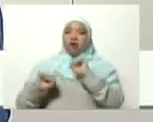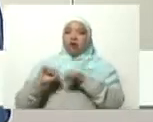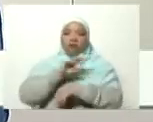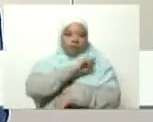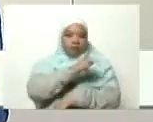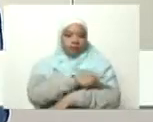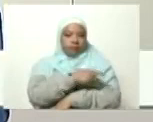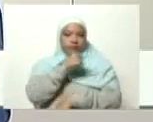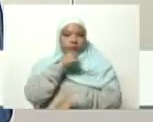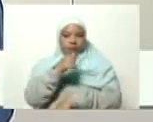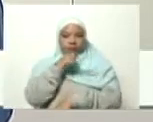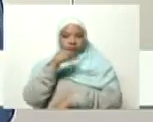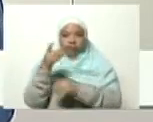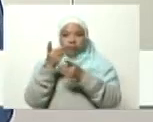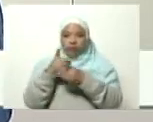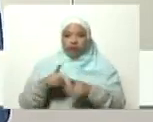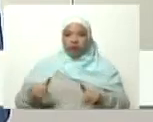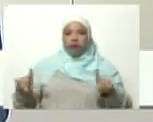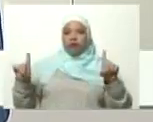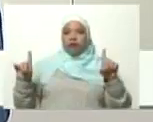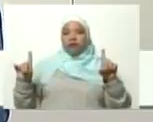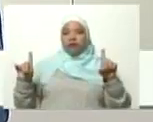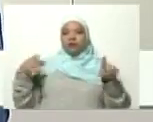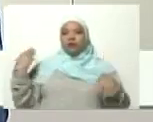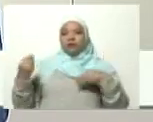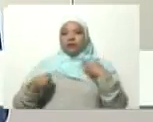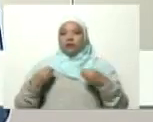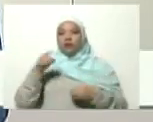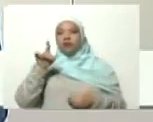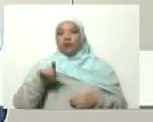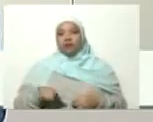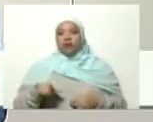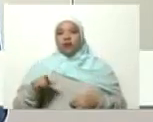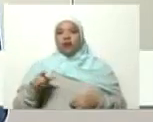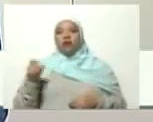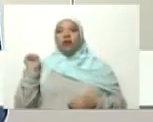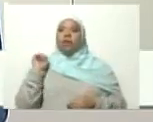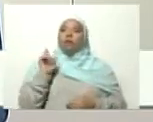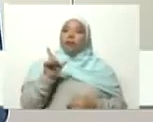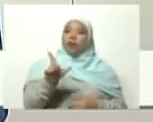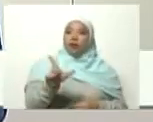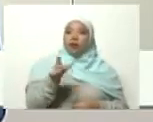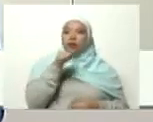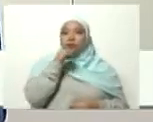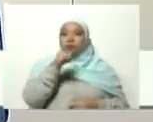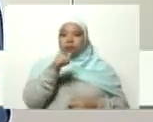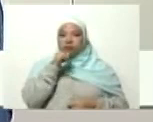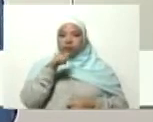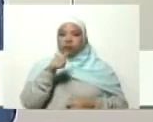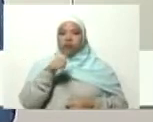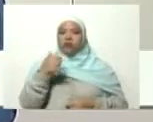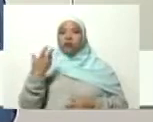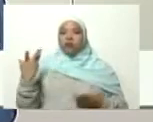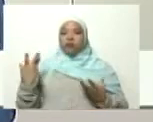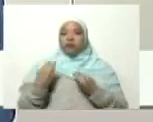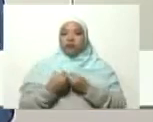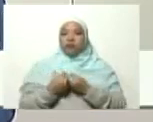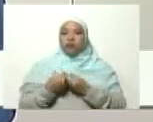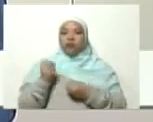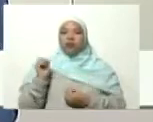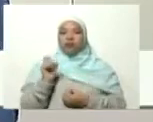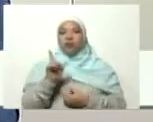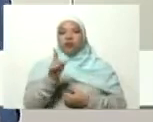fortalecimiento de la democracia. Se anunció además que el Partido Socialista Unido de Venezuela, según los estatutos del